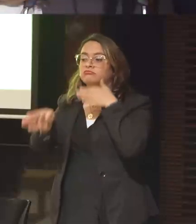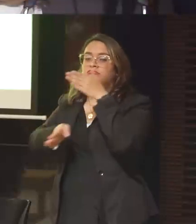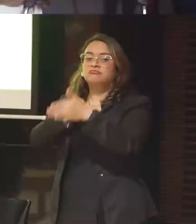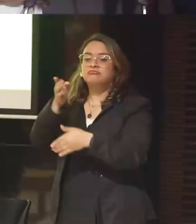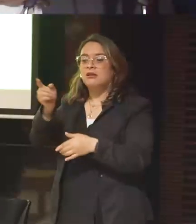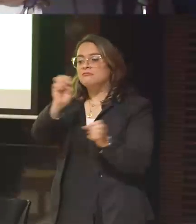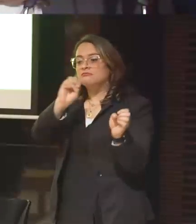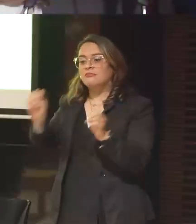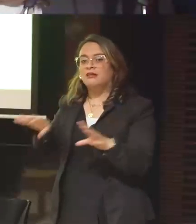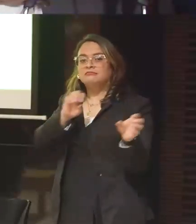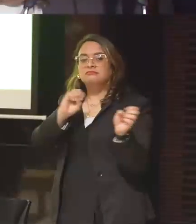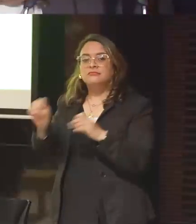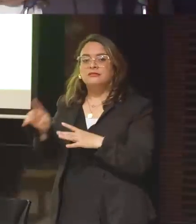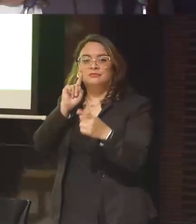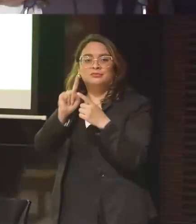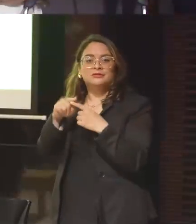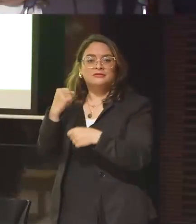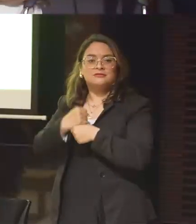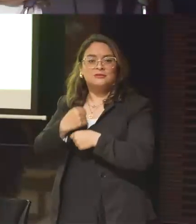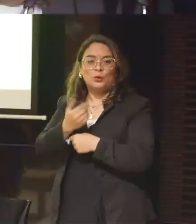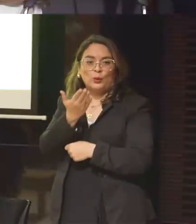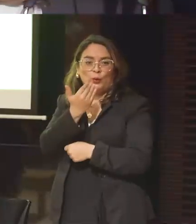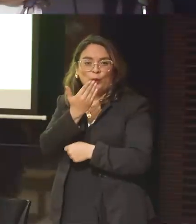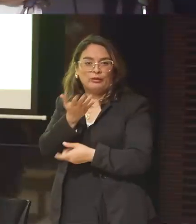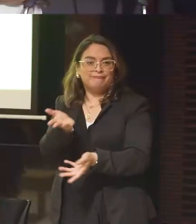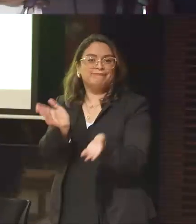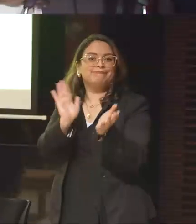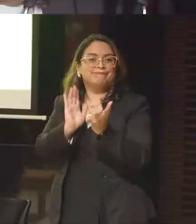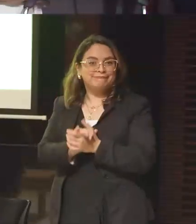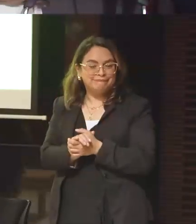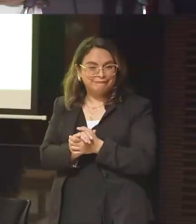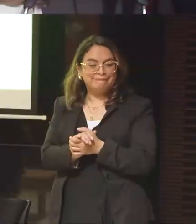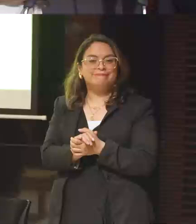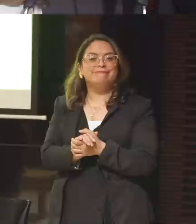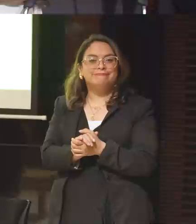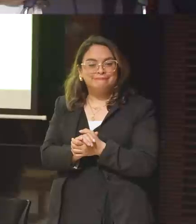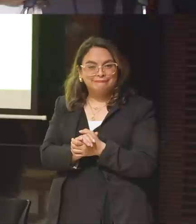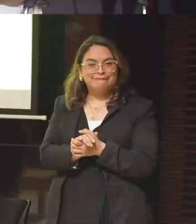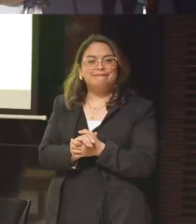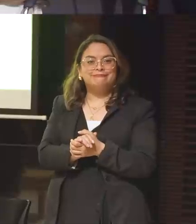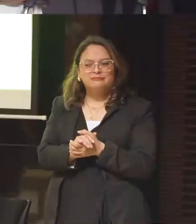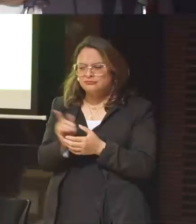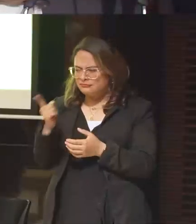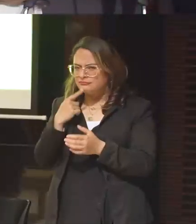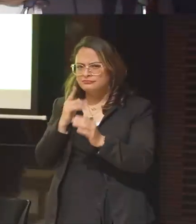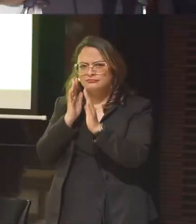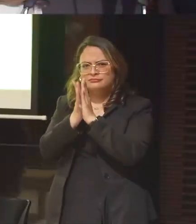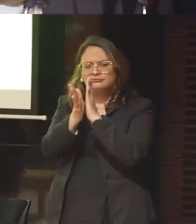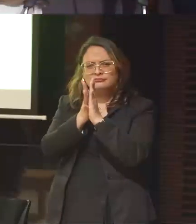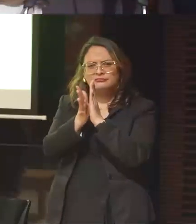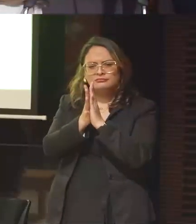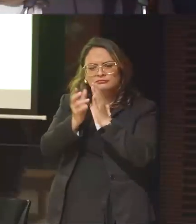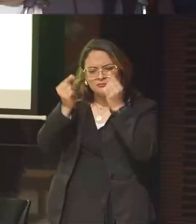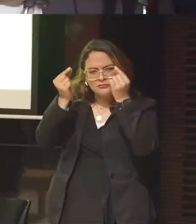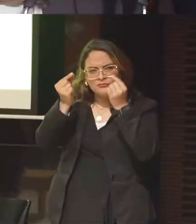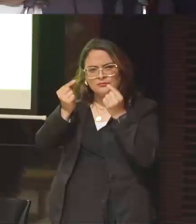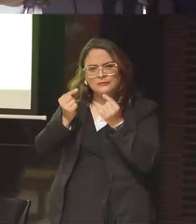comer, e históricamente es pues la ciudad que ha jalonado. Tú estabas dando cifras del